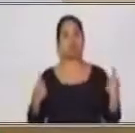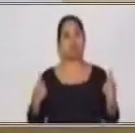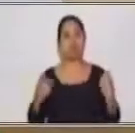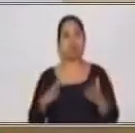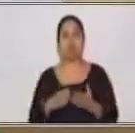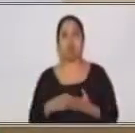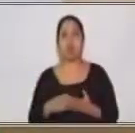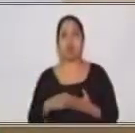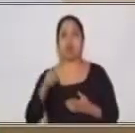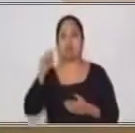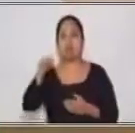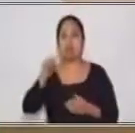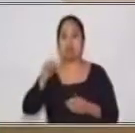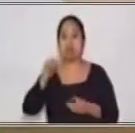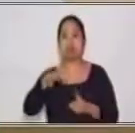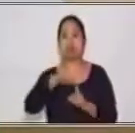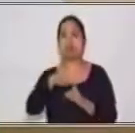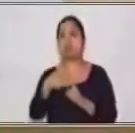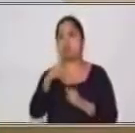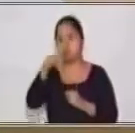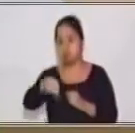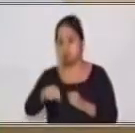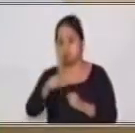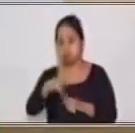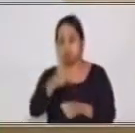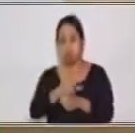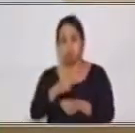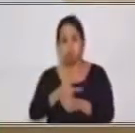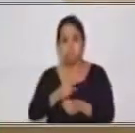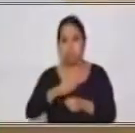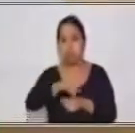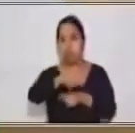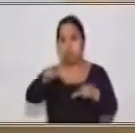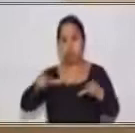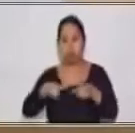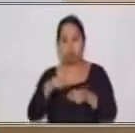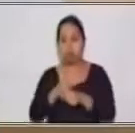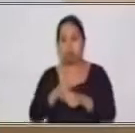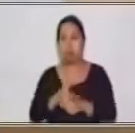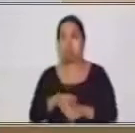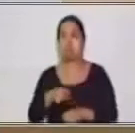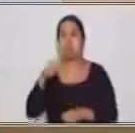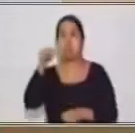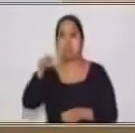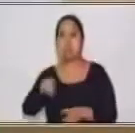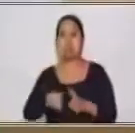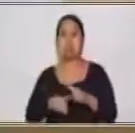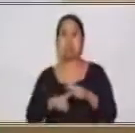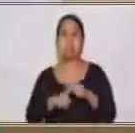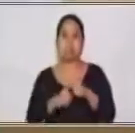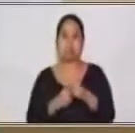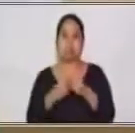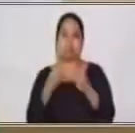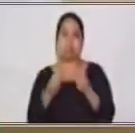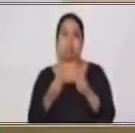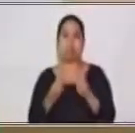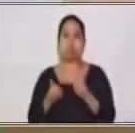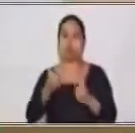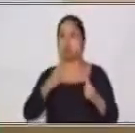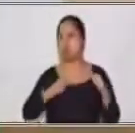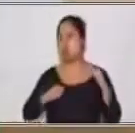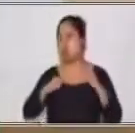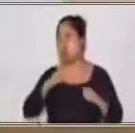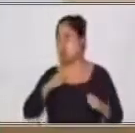guatemalteco, porque en lo personal para mí es muy importante que demos a conocer esto y de aquí surjan muchos actores,